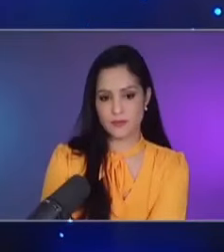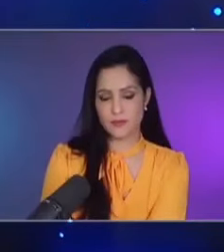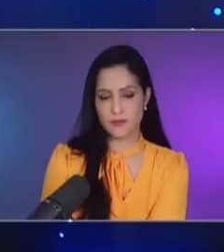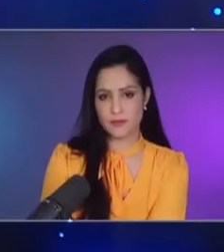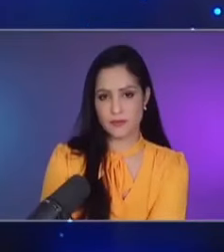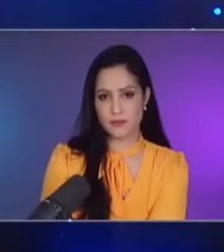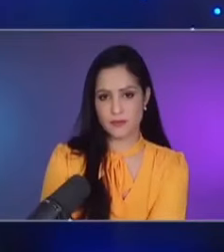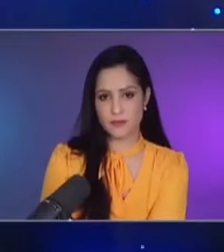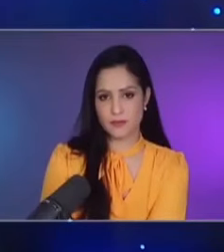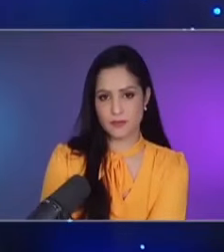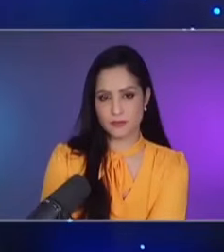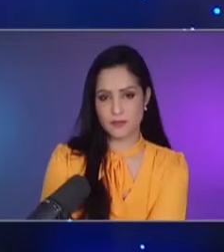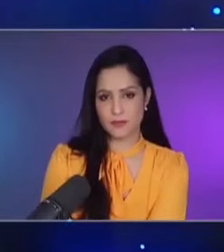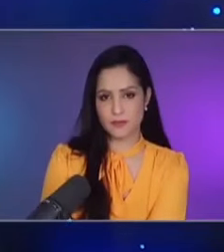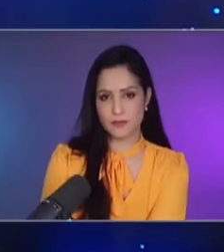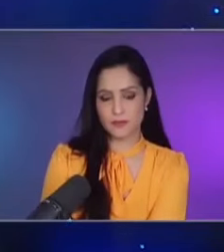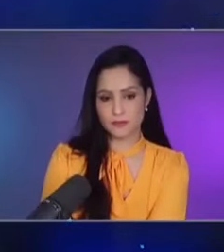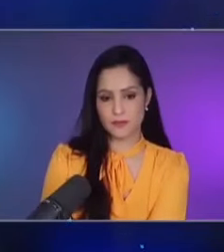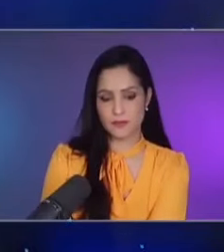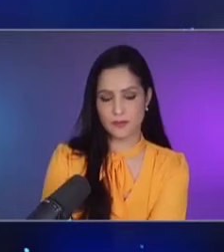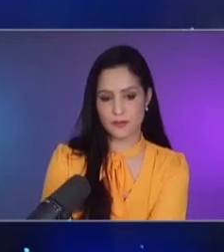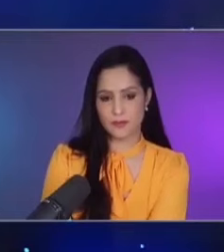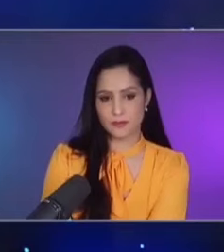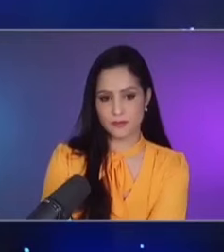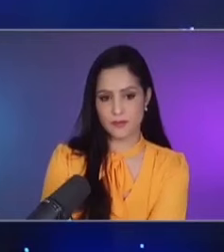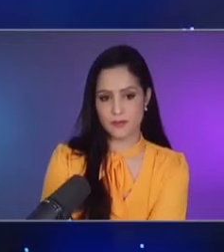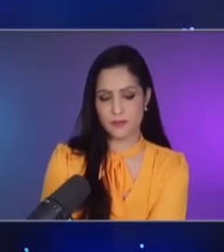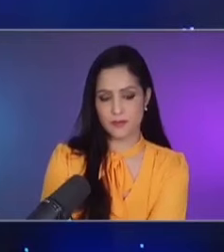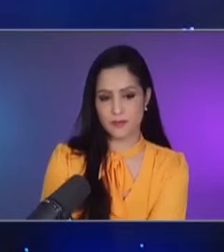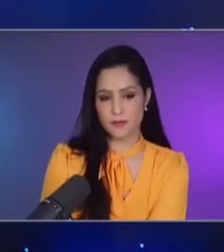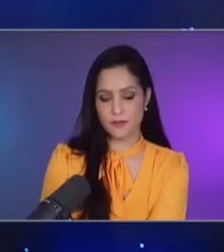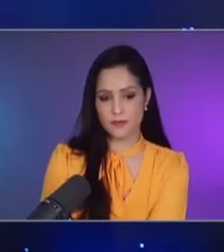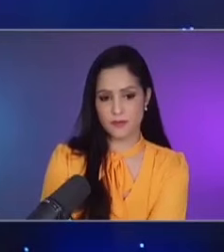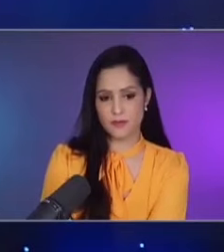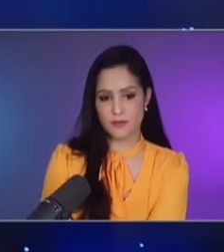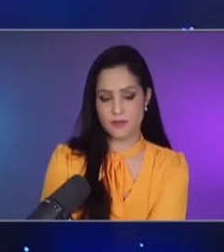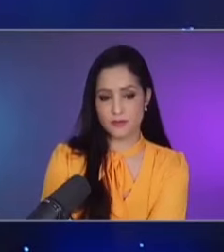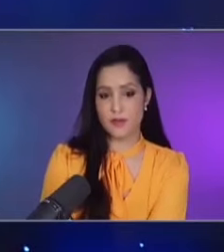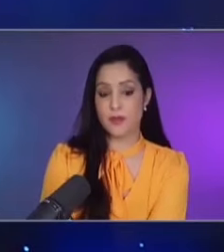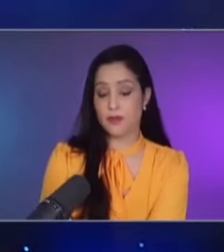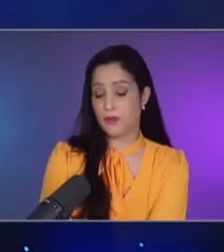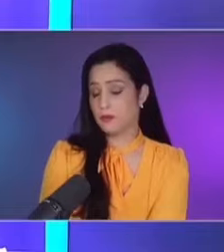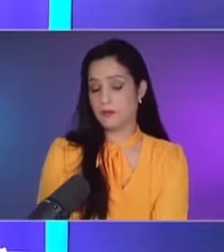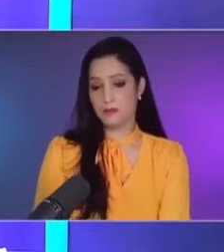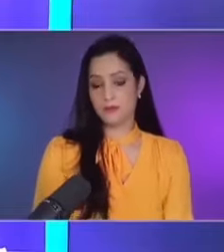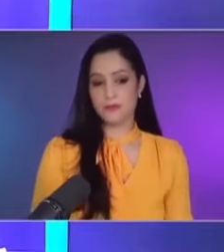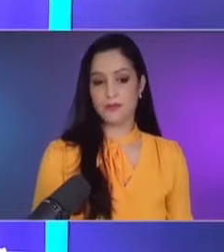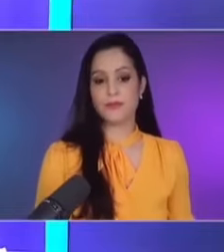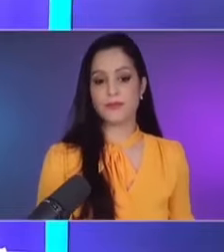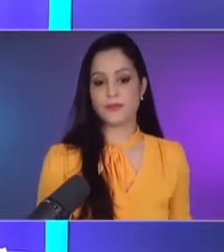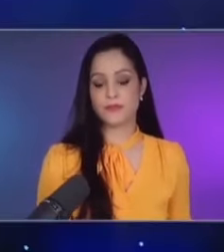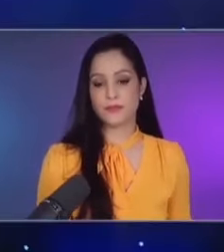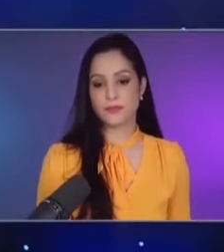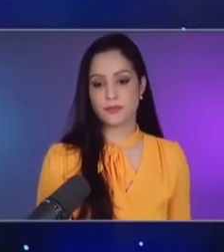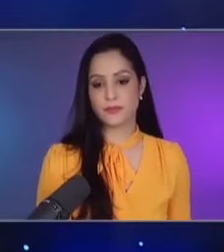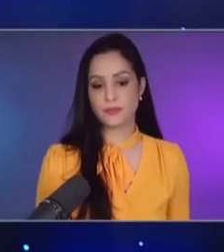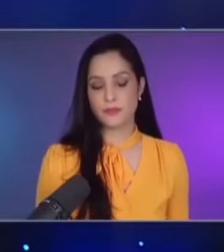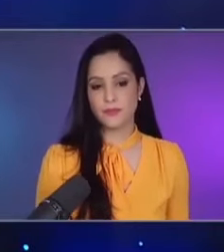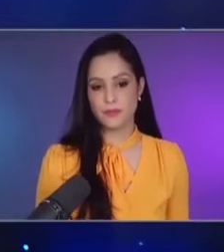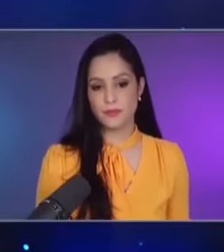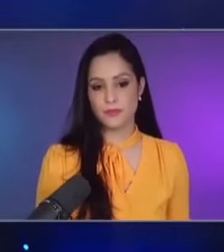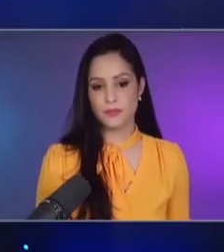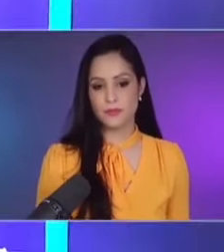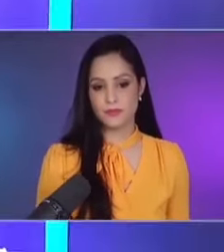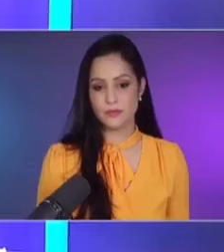voluntad política por parte del presidente y del ministerio cinco decretos cinco decretos hablando de mecen